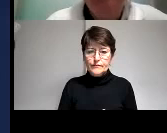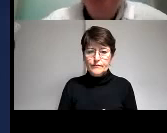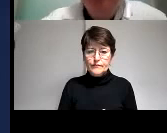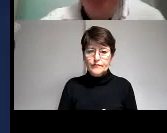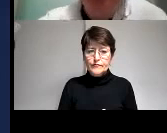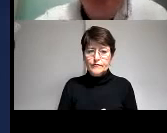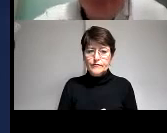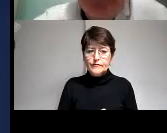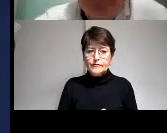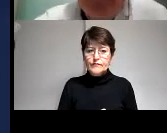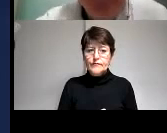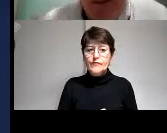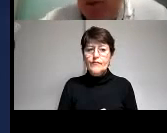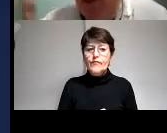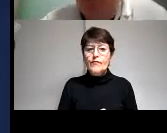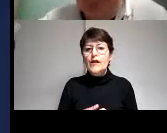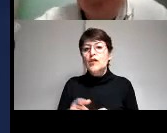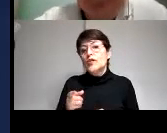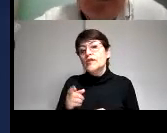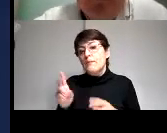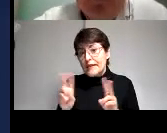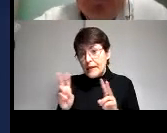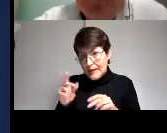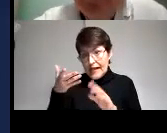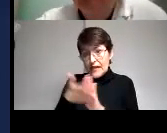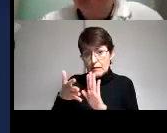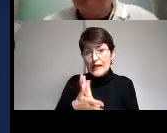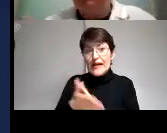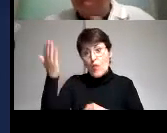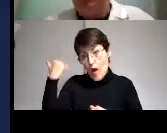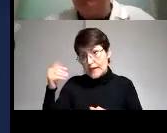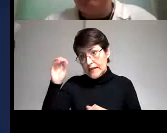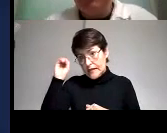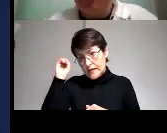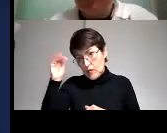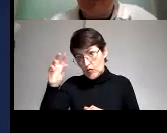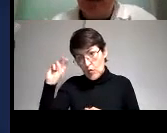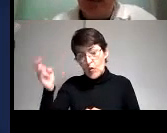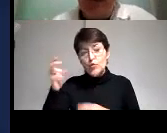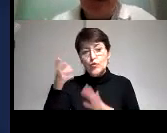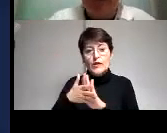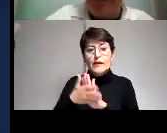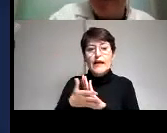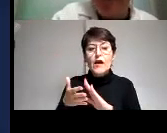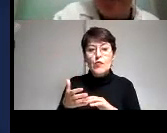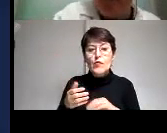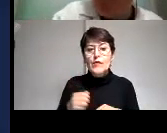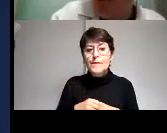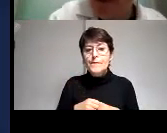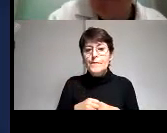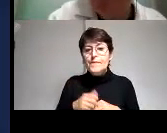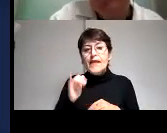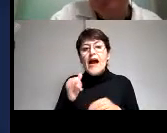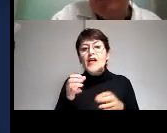En el caso de las vitaminas, como habíamos comentado también en algún otro webinar, fundamentalmente las hemos de dividir entre las del